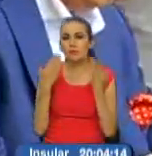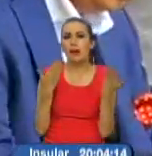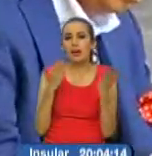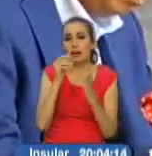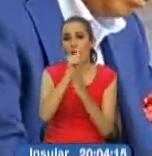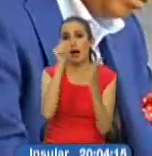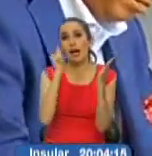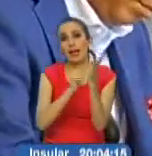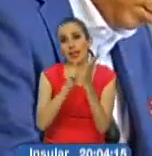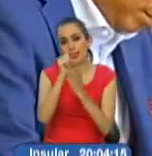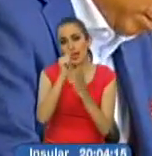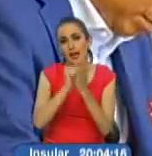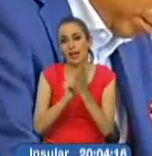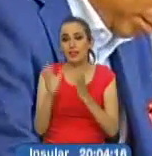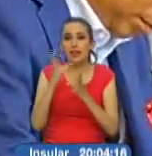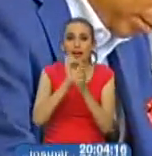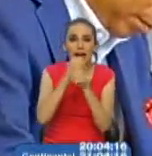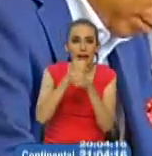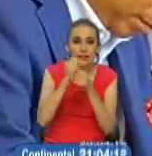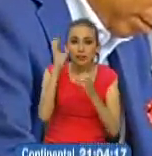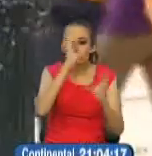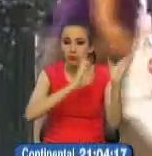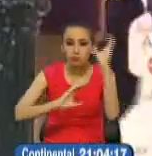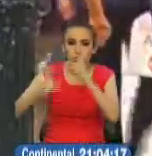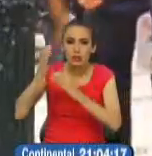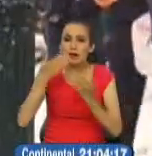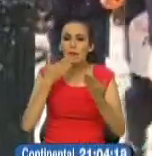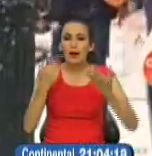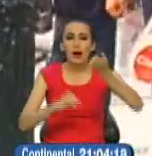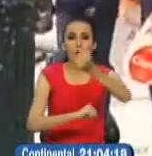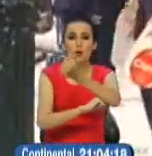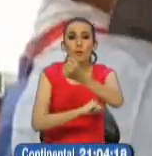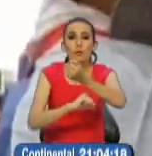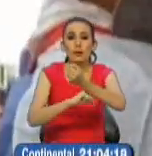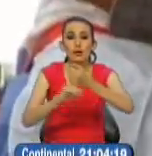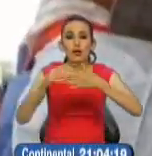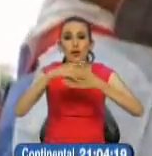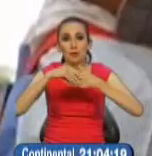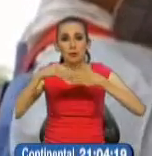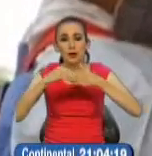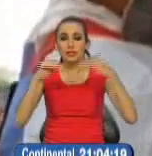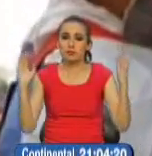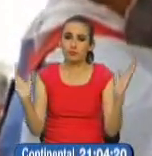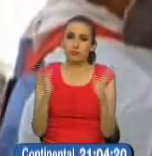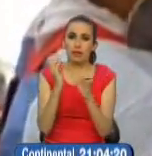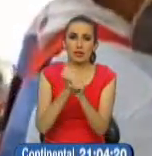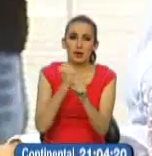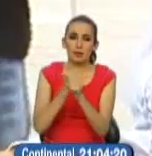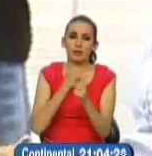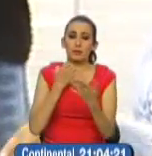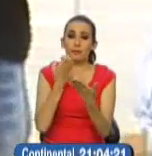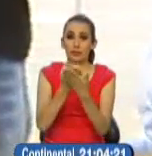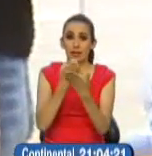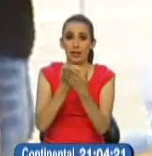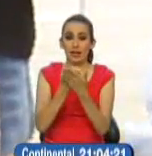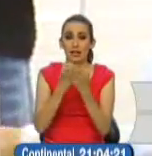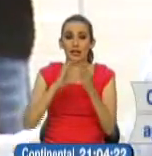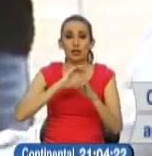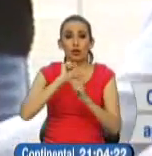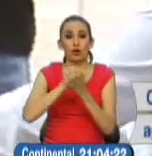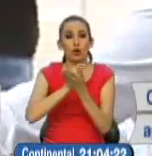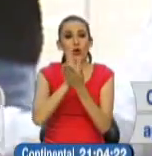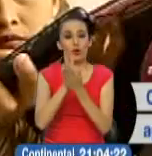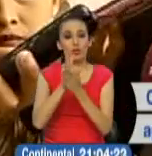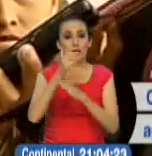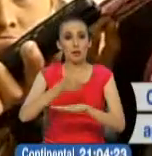agenda normativa que busca, entre otras cosas, fortalecer la dolarización e incentivar el empleo. La Comisión Económica del Legislativo hará